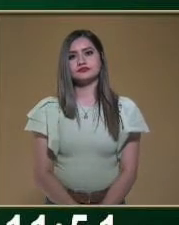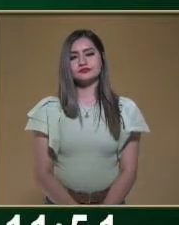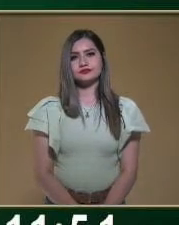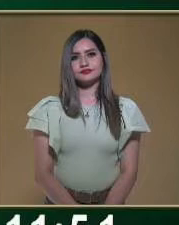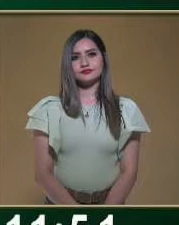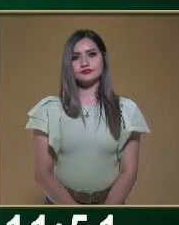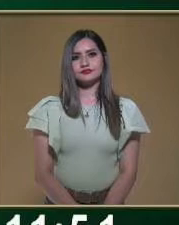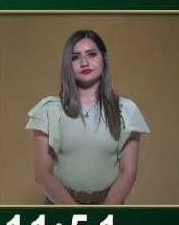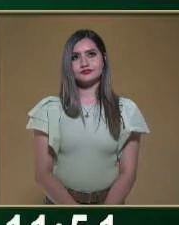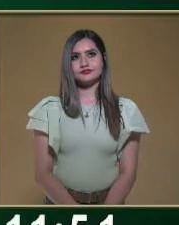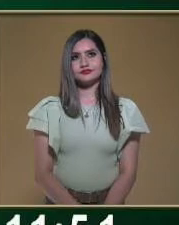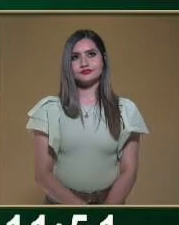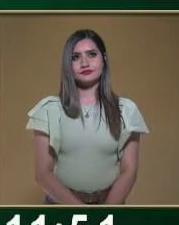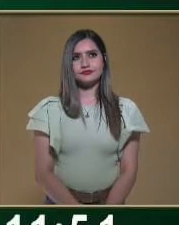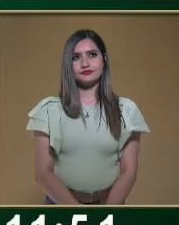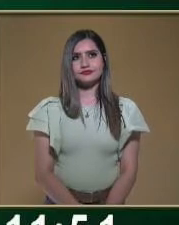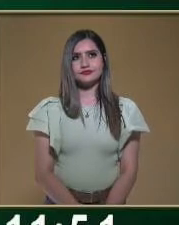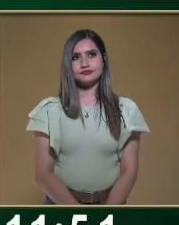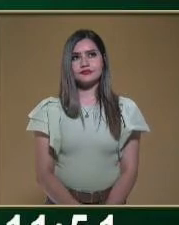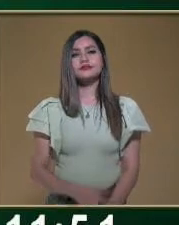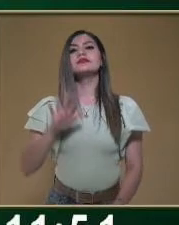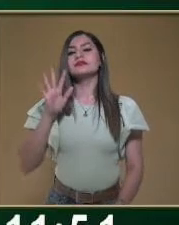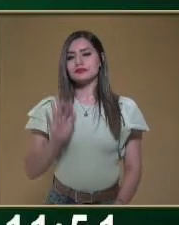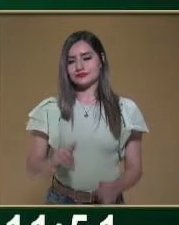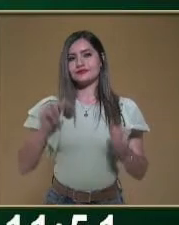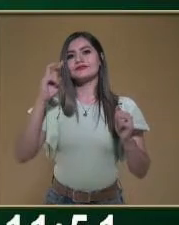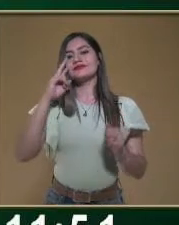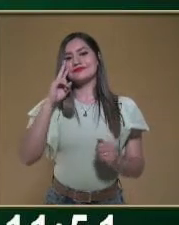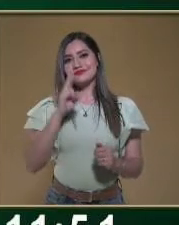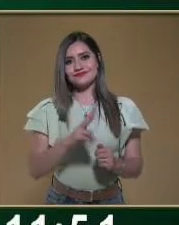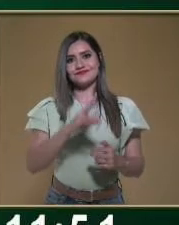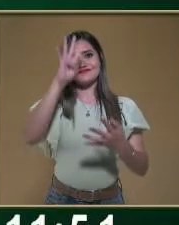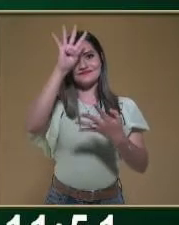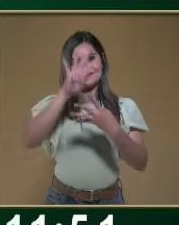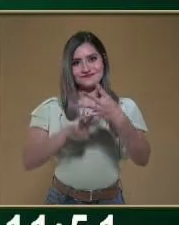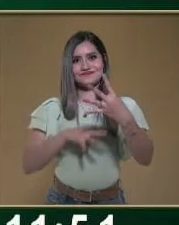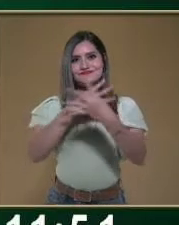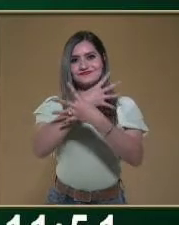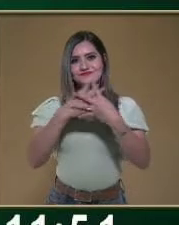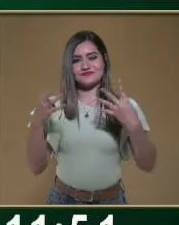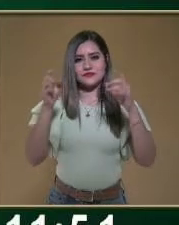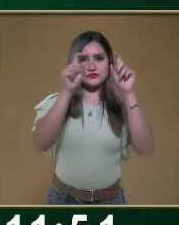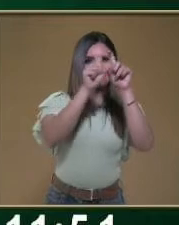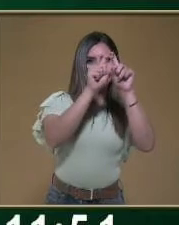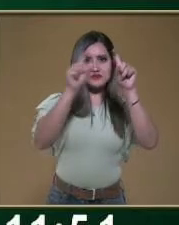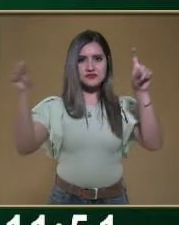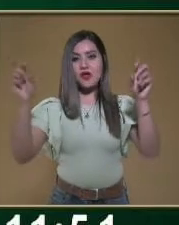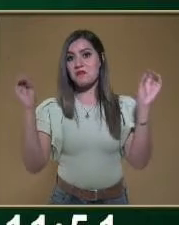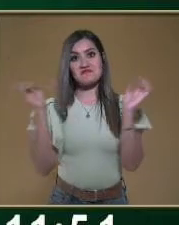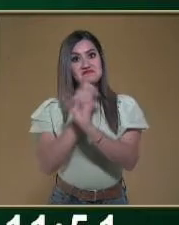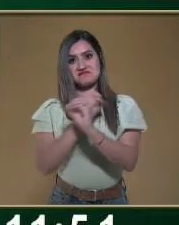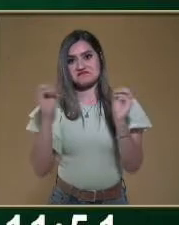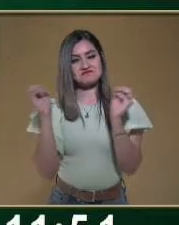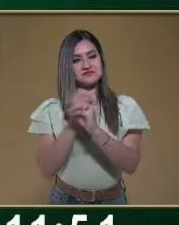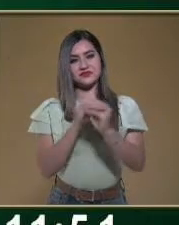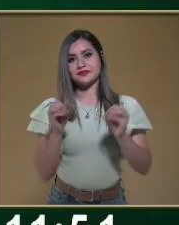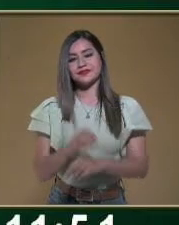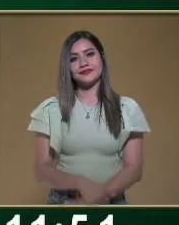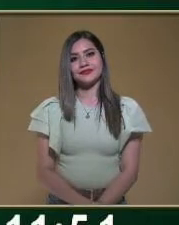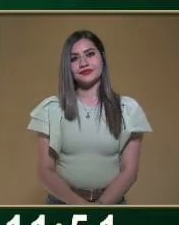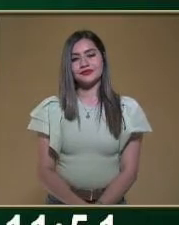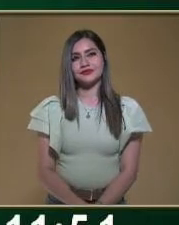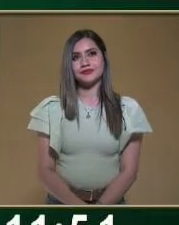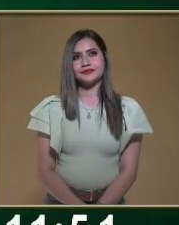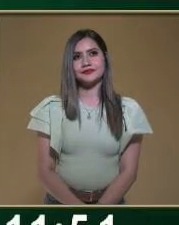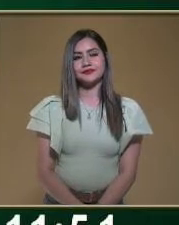ahí aparece nuestro tablero del 100 con unas filas que no están realizadas. Así es, nos